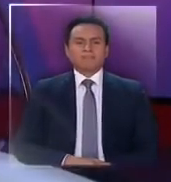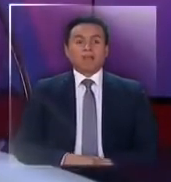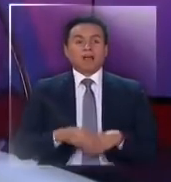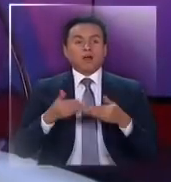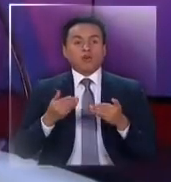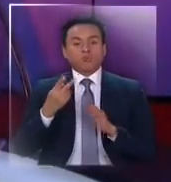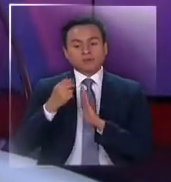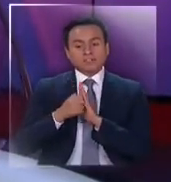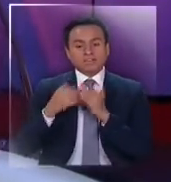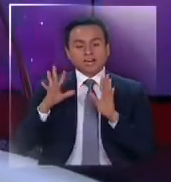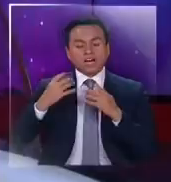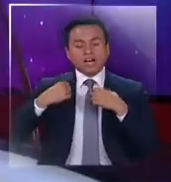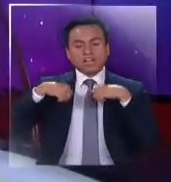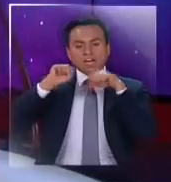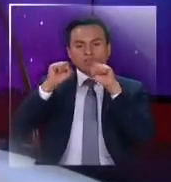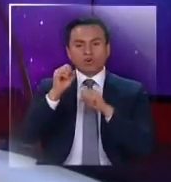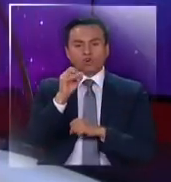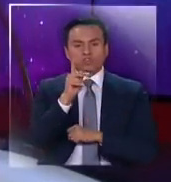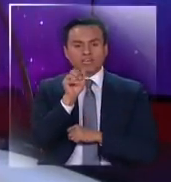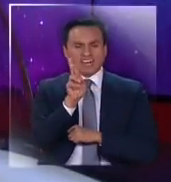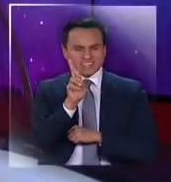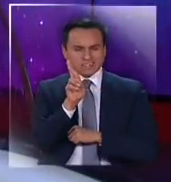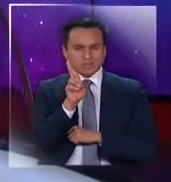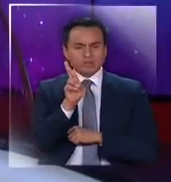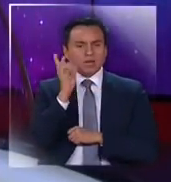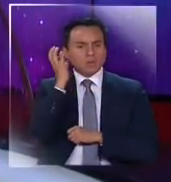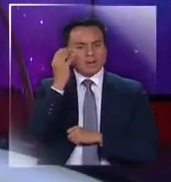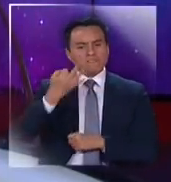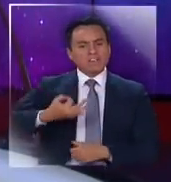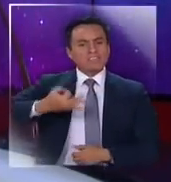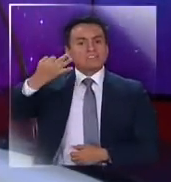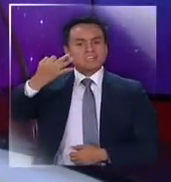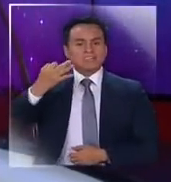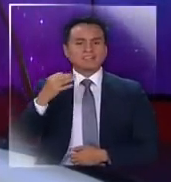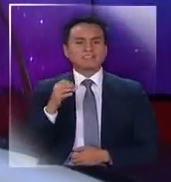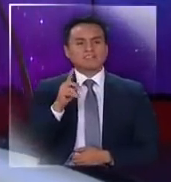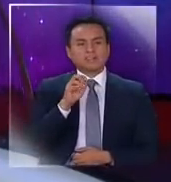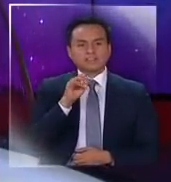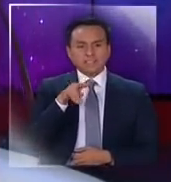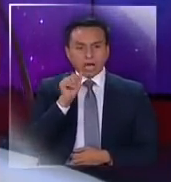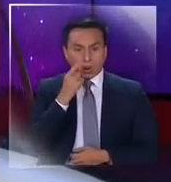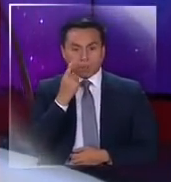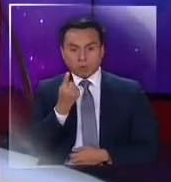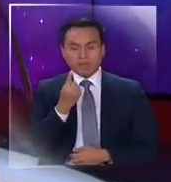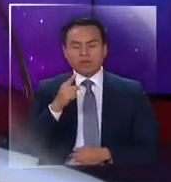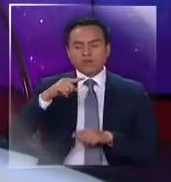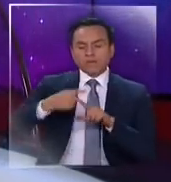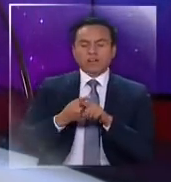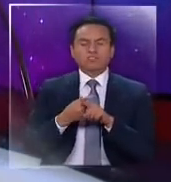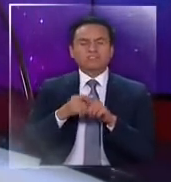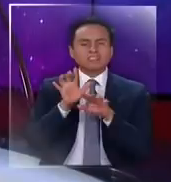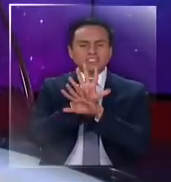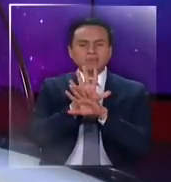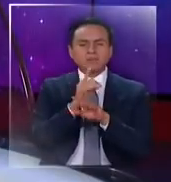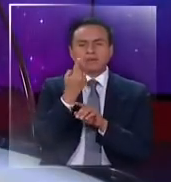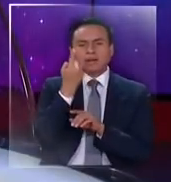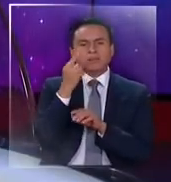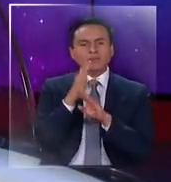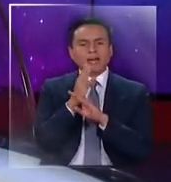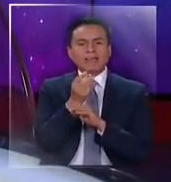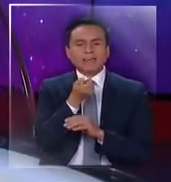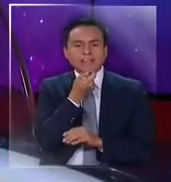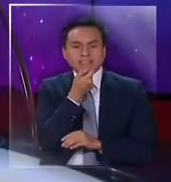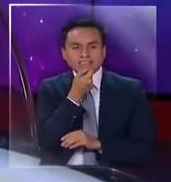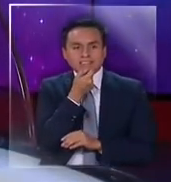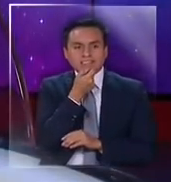A dos meses de haber ganado el Oscar con Una Mujer Fantástica, Sebastián Lelio vuelve a los cines con su primera película en inglés.